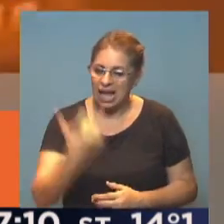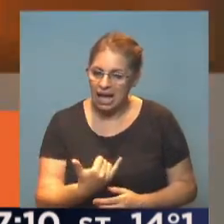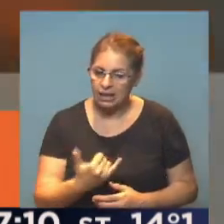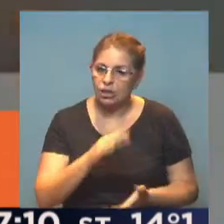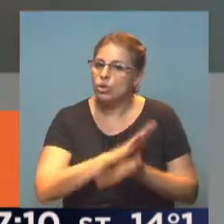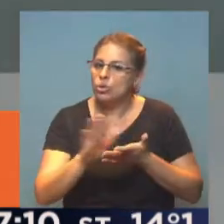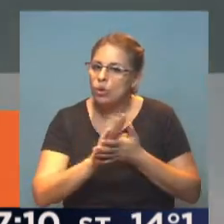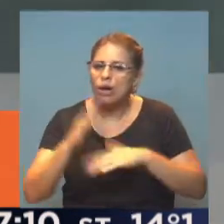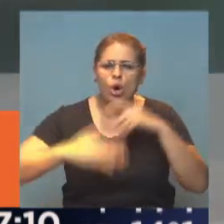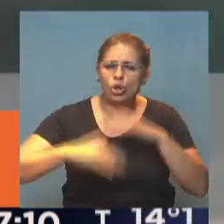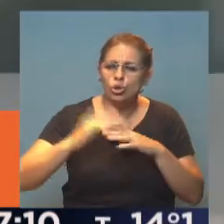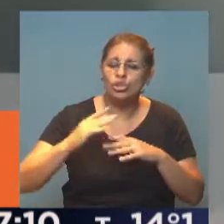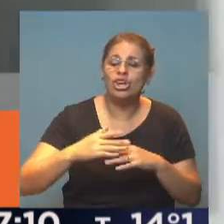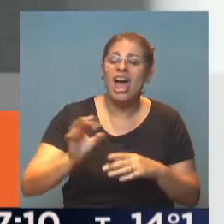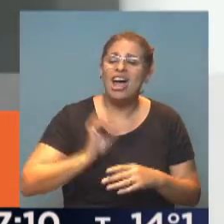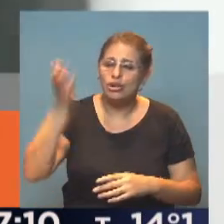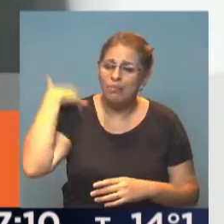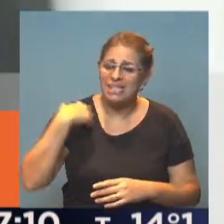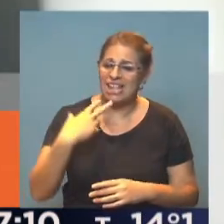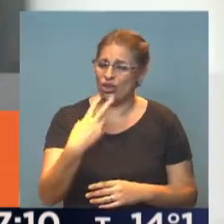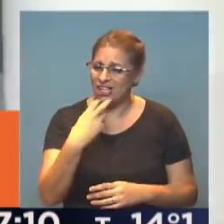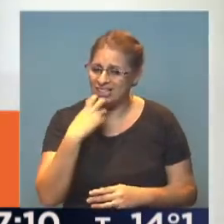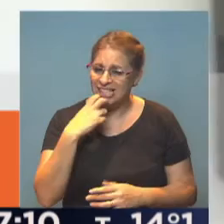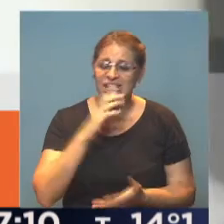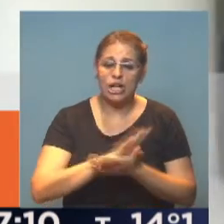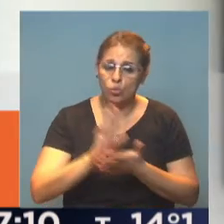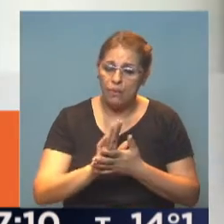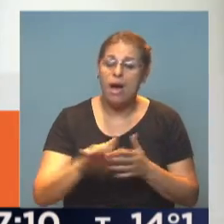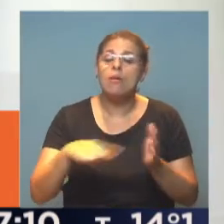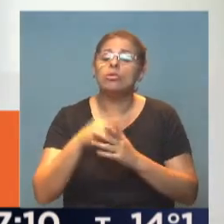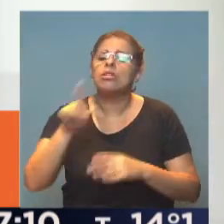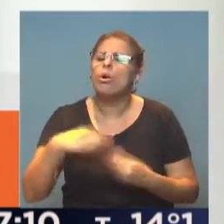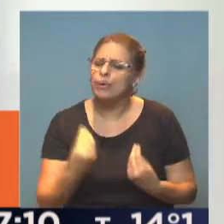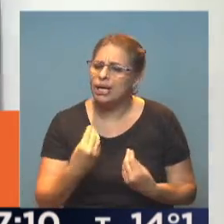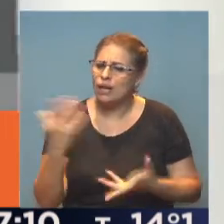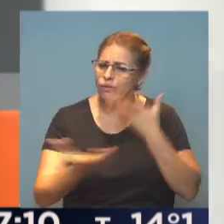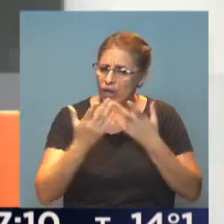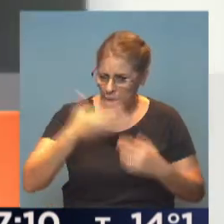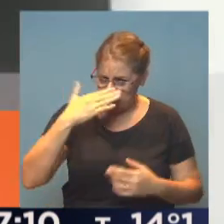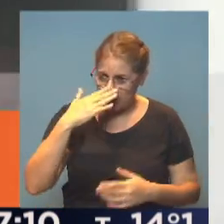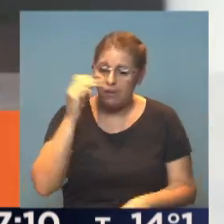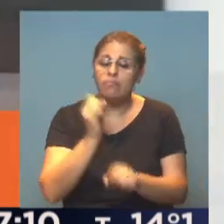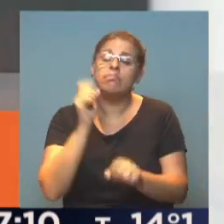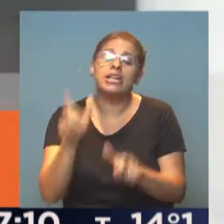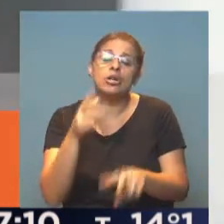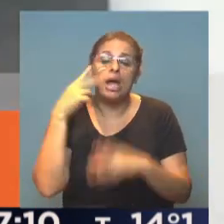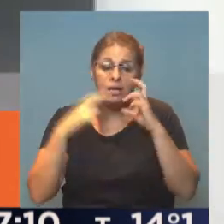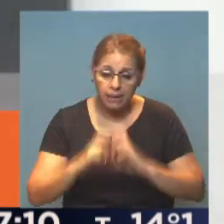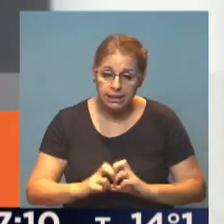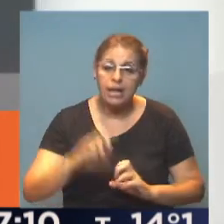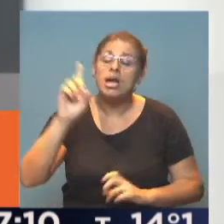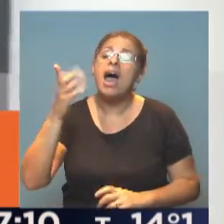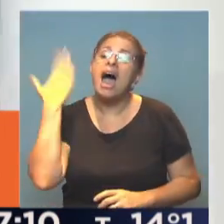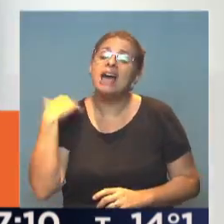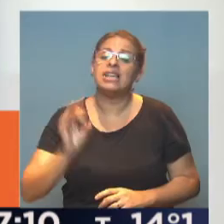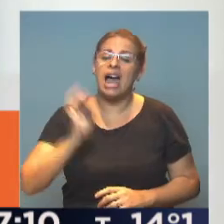la parte eléctrica el año pasado y eran lámparas LED. Lo que sucedió, lo dirán los peritos, claro, la catedral sufrió un incendio anterior